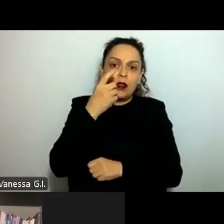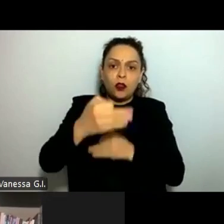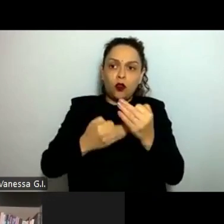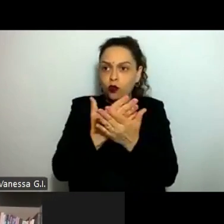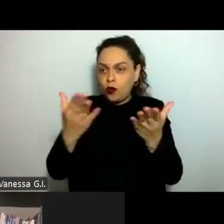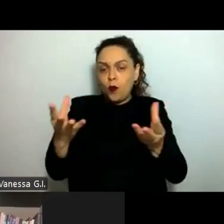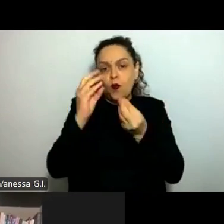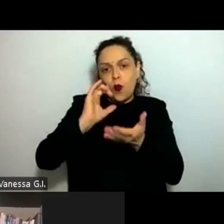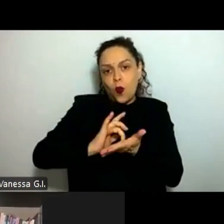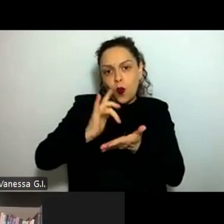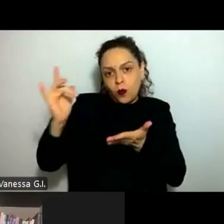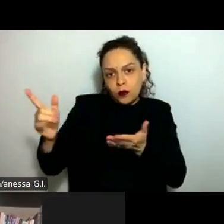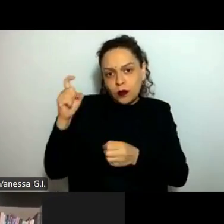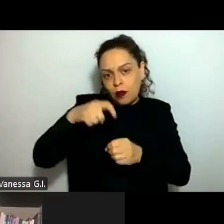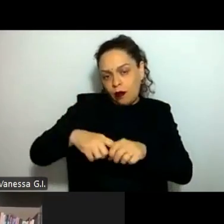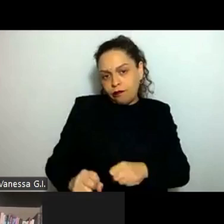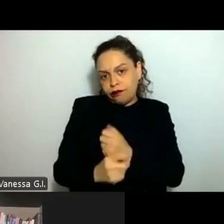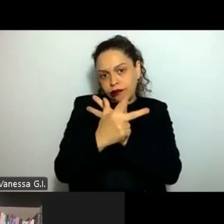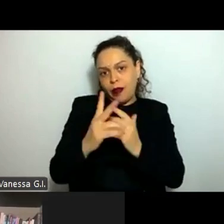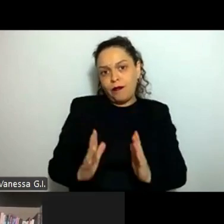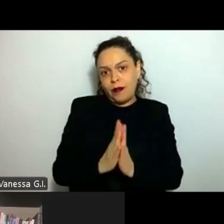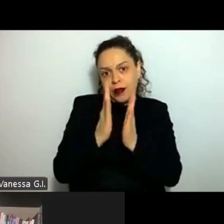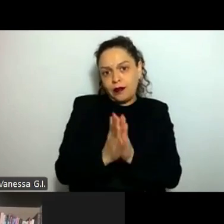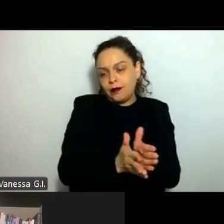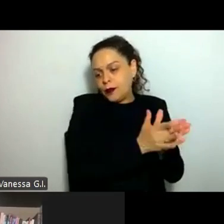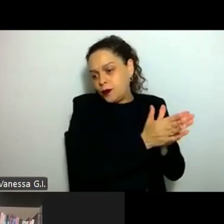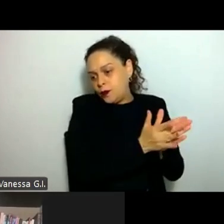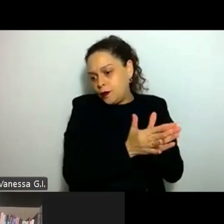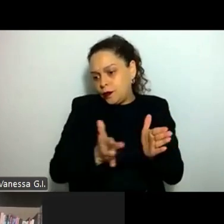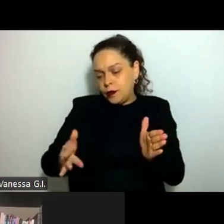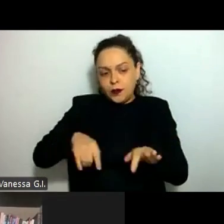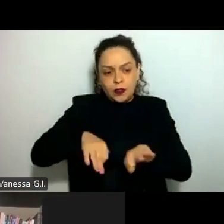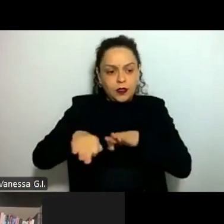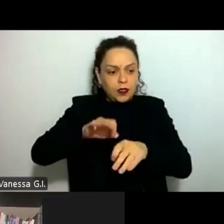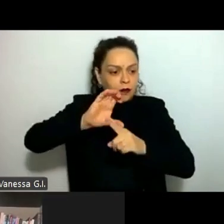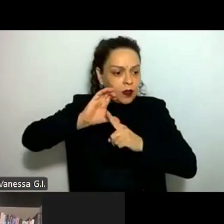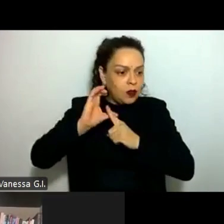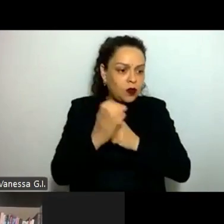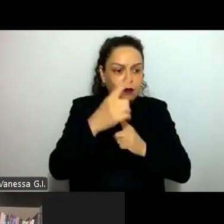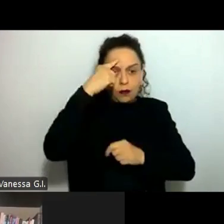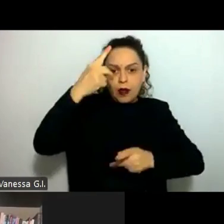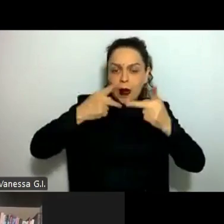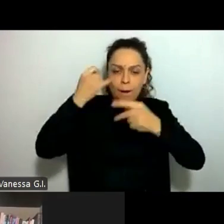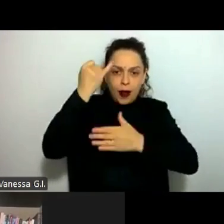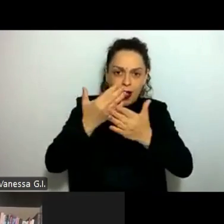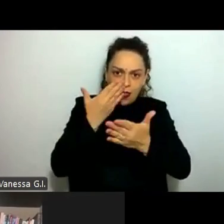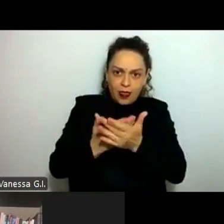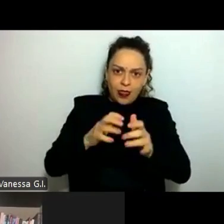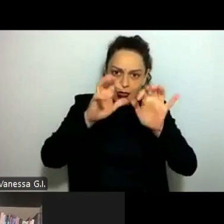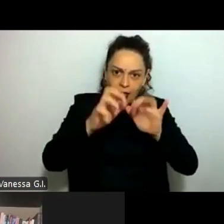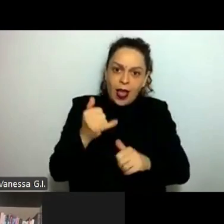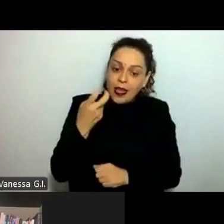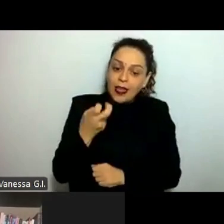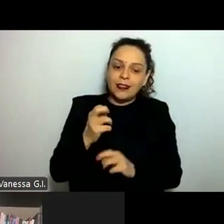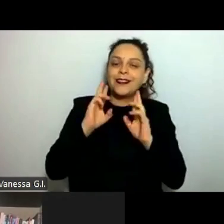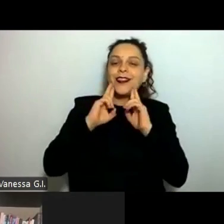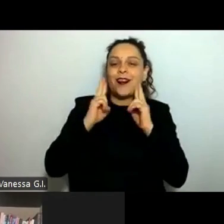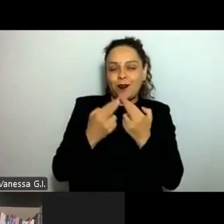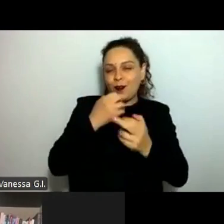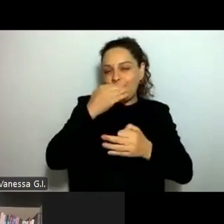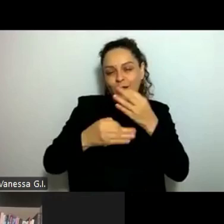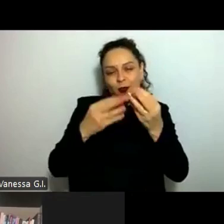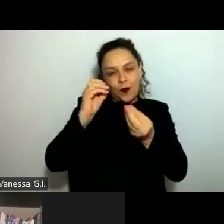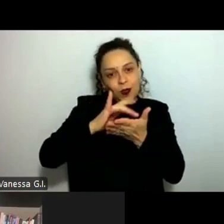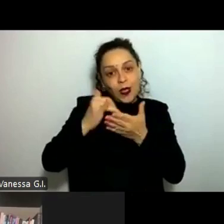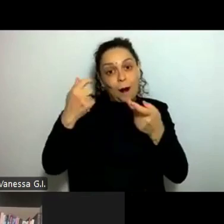su participación a lo largo de todos los trabajos de la comisión para estos dictámenes y por supuesto en esta sesión. Muchas gracias a todos ustedes y a los